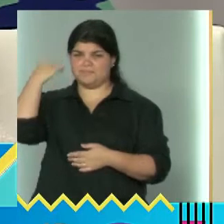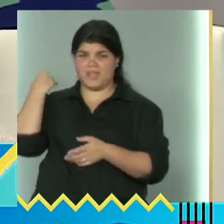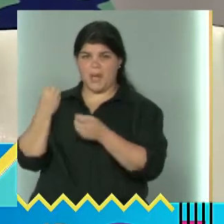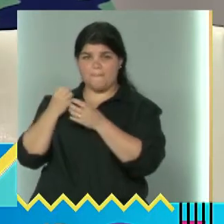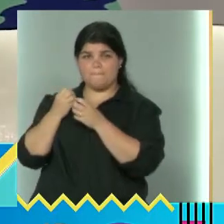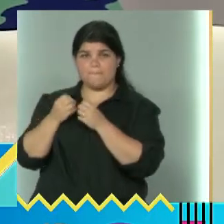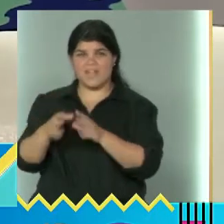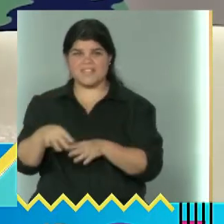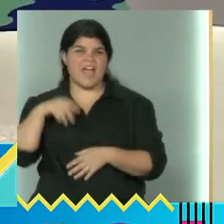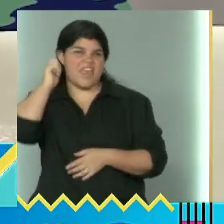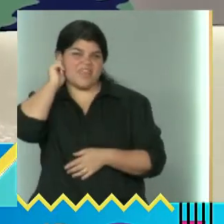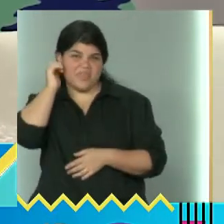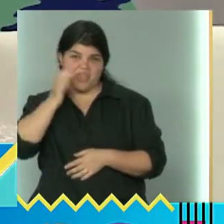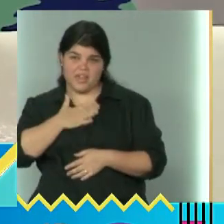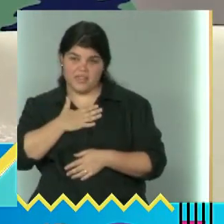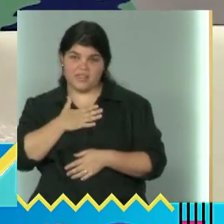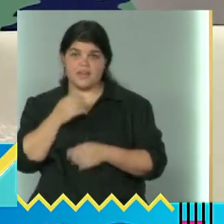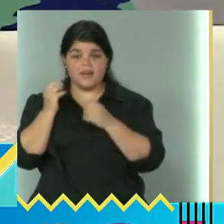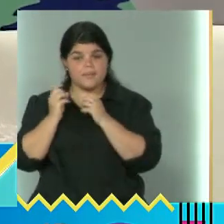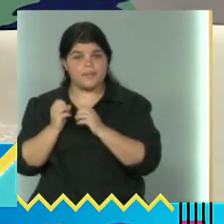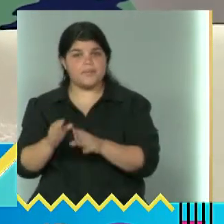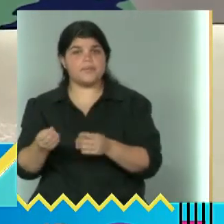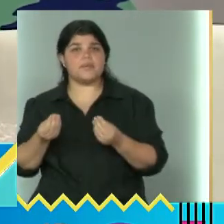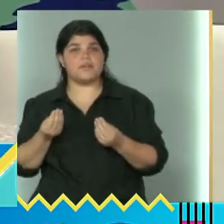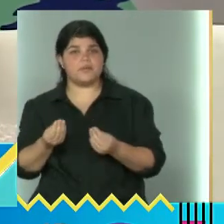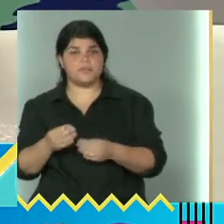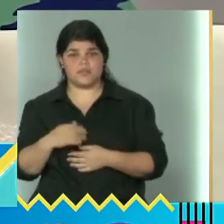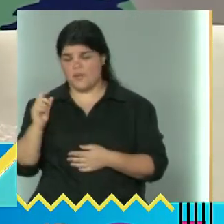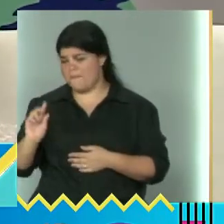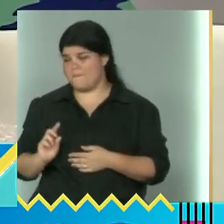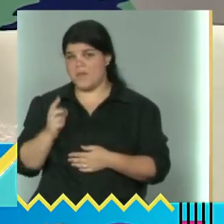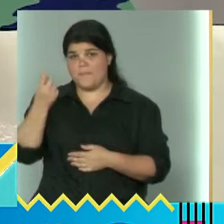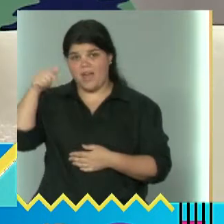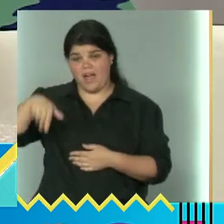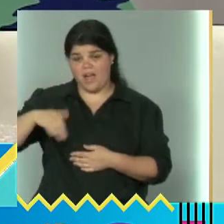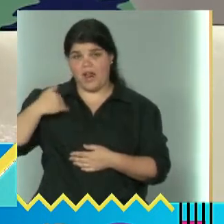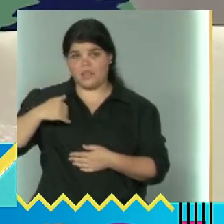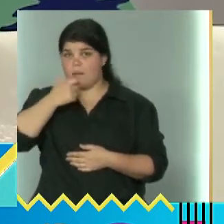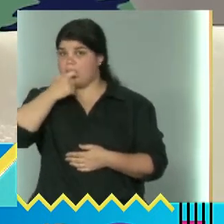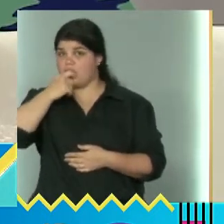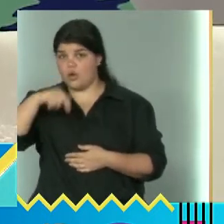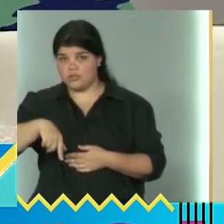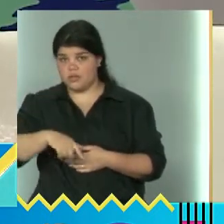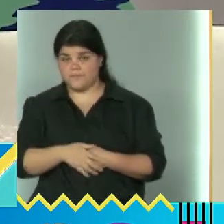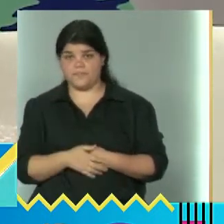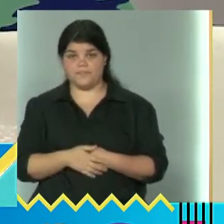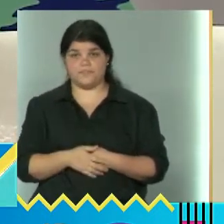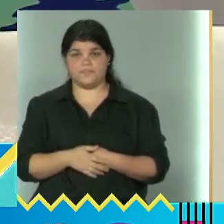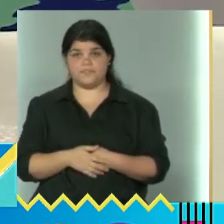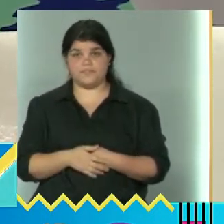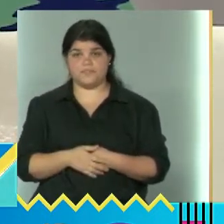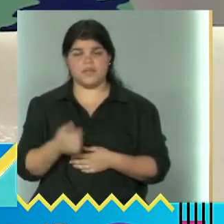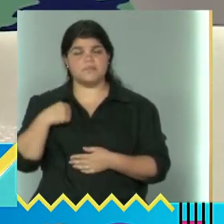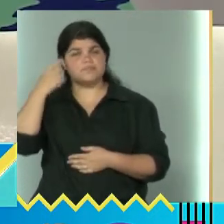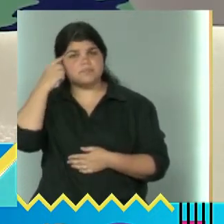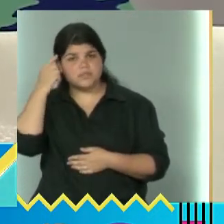edad simplemente hizo que fuera de las primeras en Argentina, en Mendoza especialmente. Creo